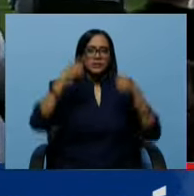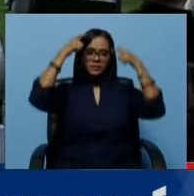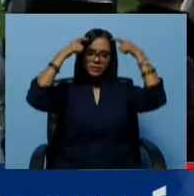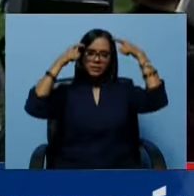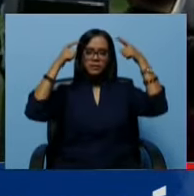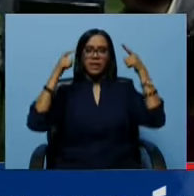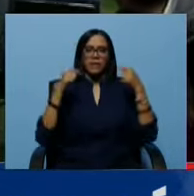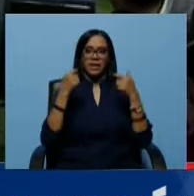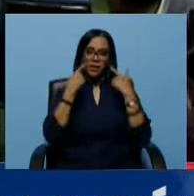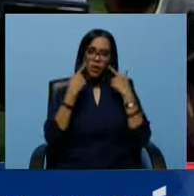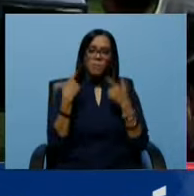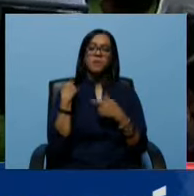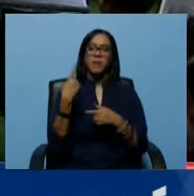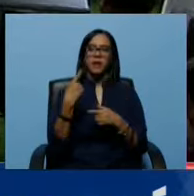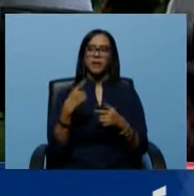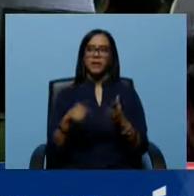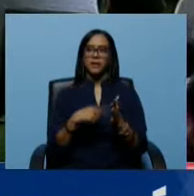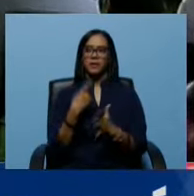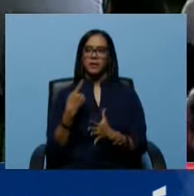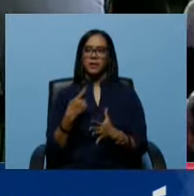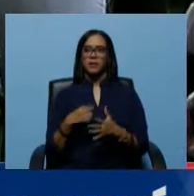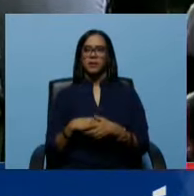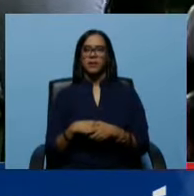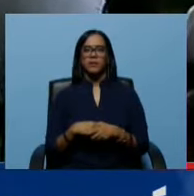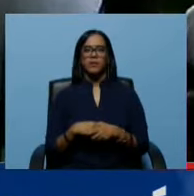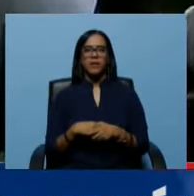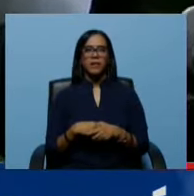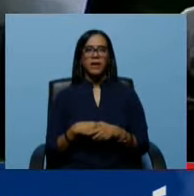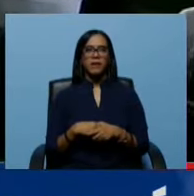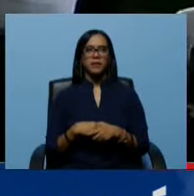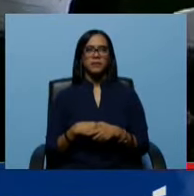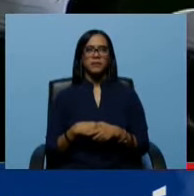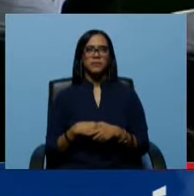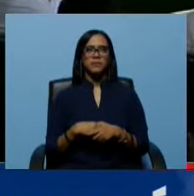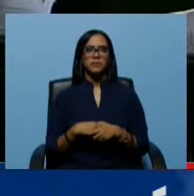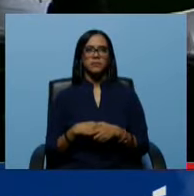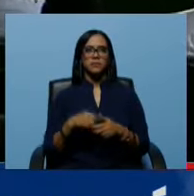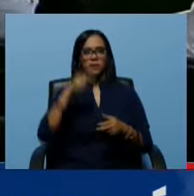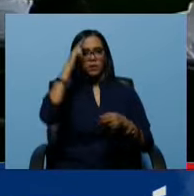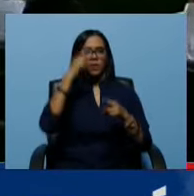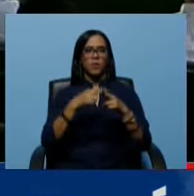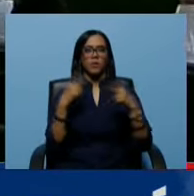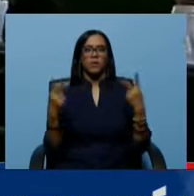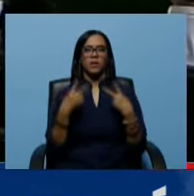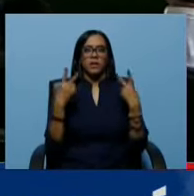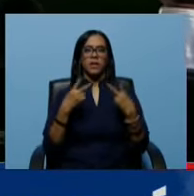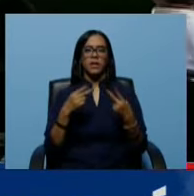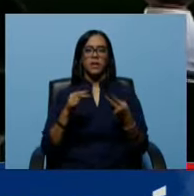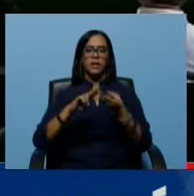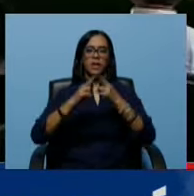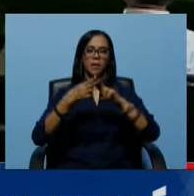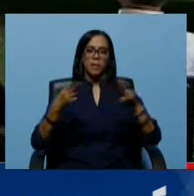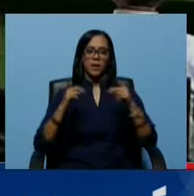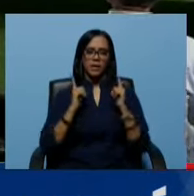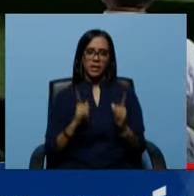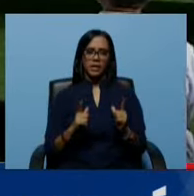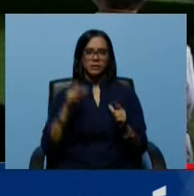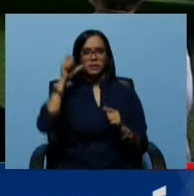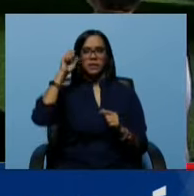día que yo vi a William Lara. Un gran compañero. Honor y gloria, y que en paz descanse. Que Dios lo tenga en su